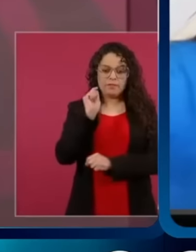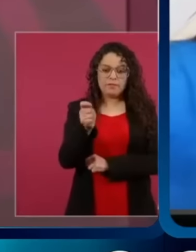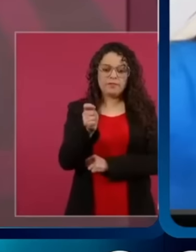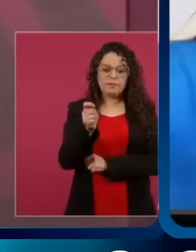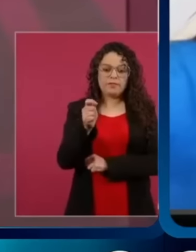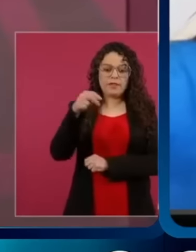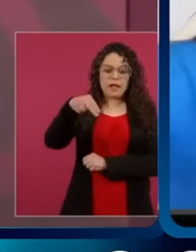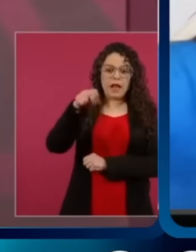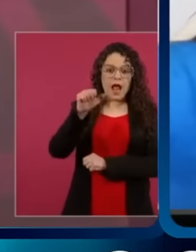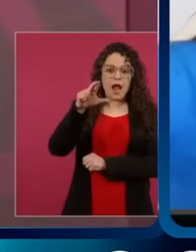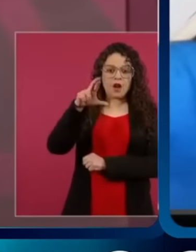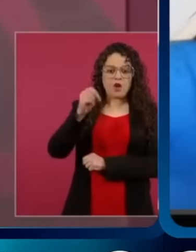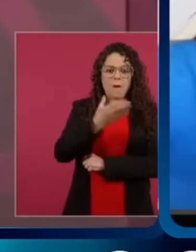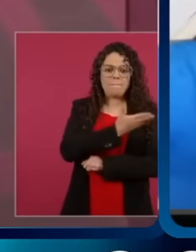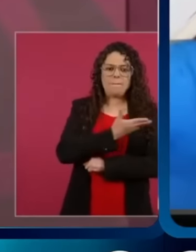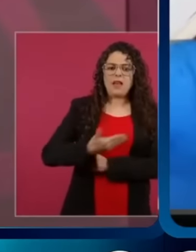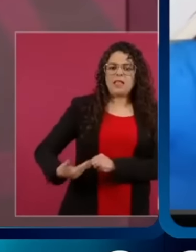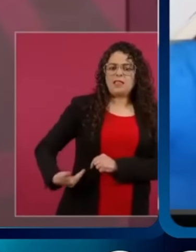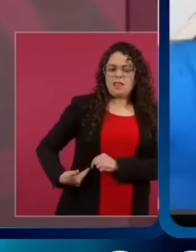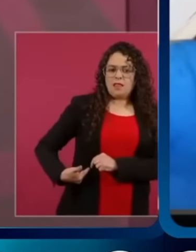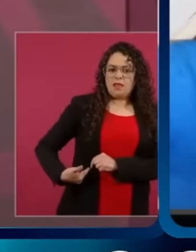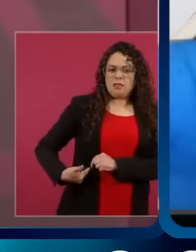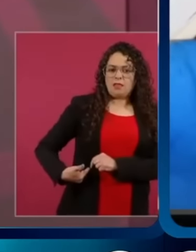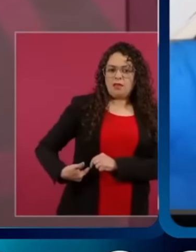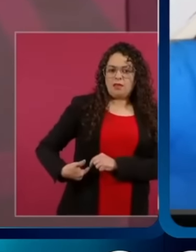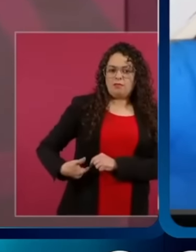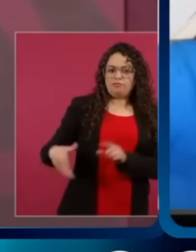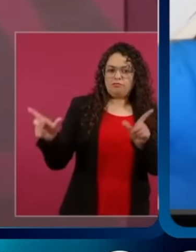presidente narco, AMLO.